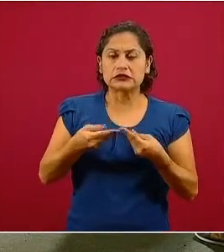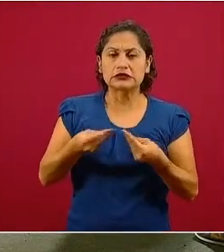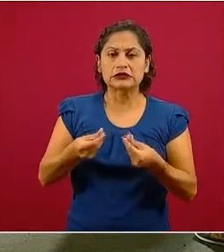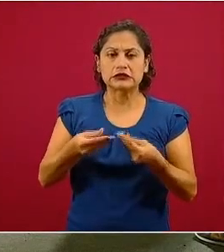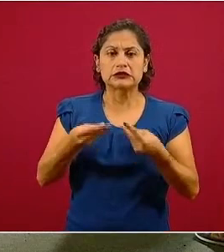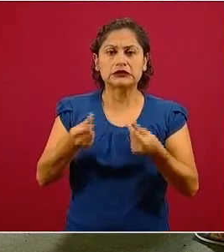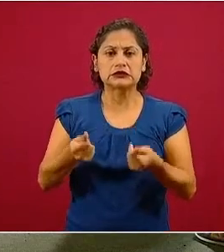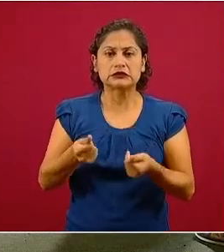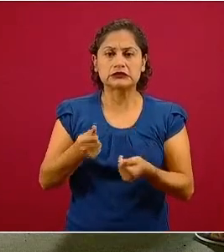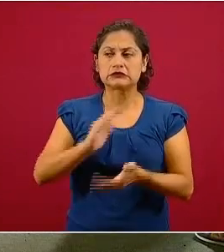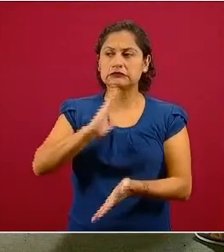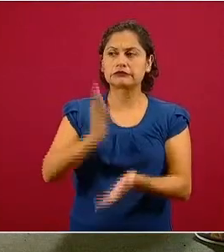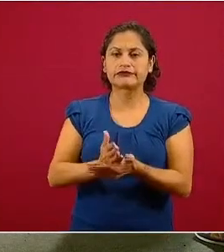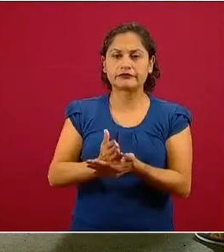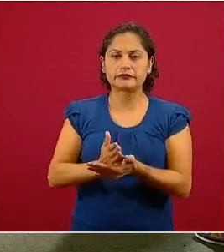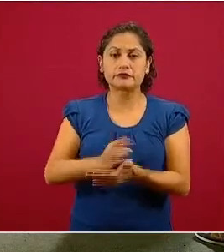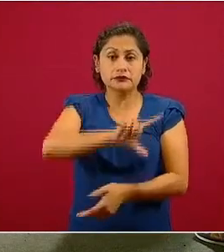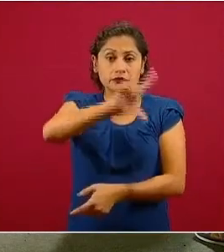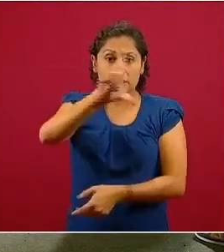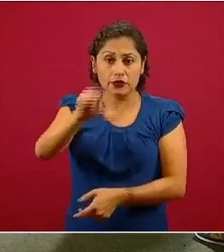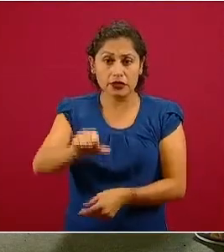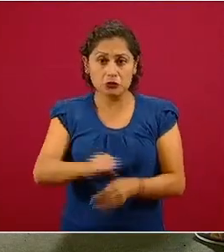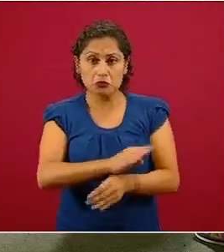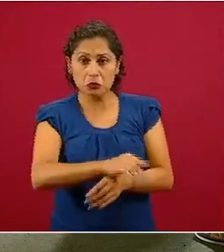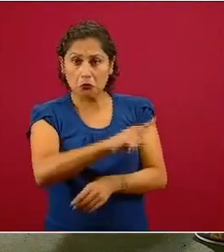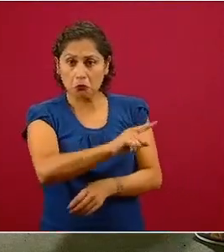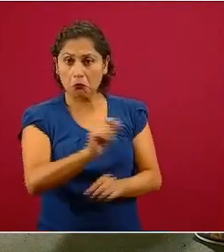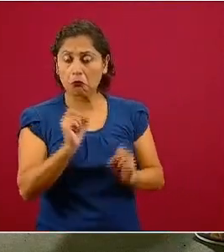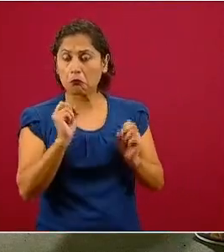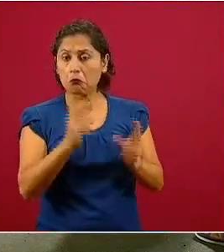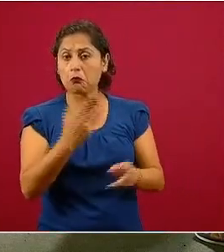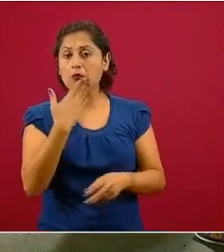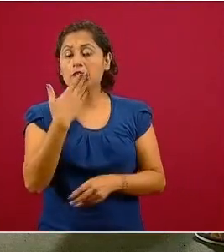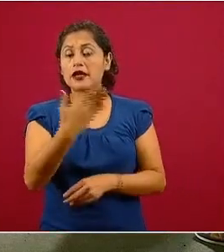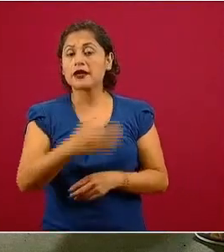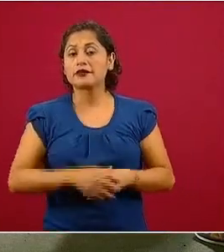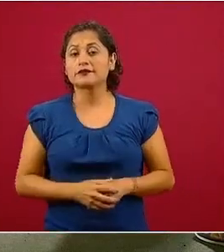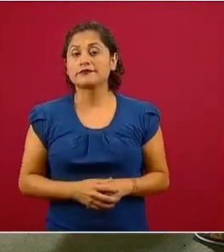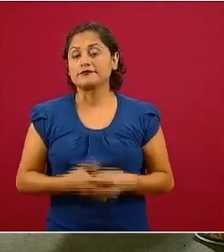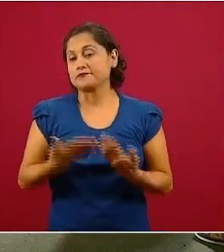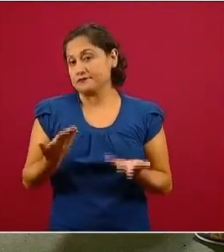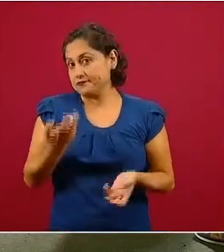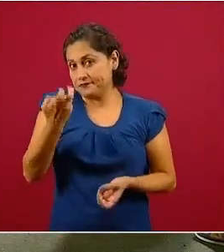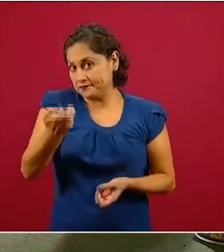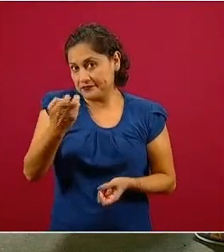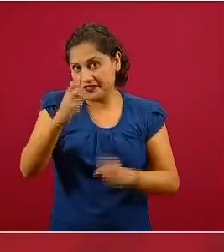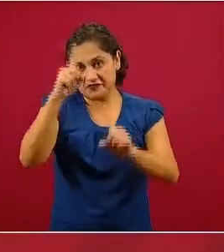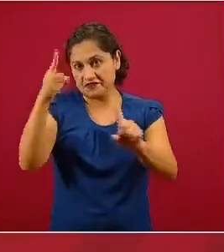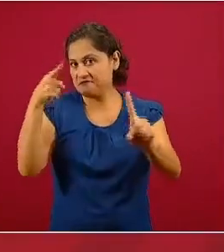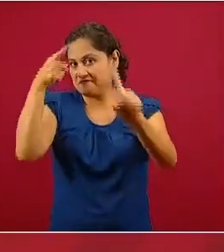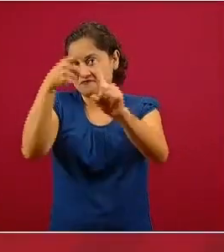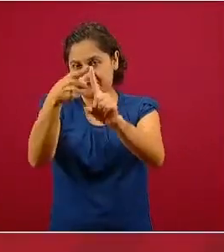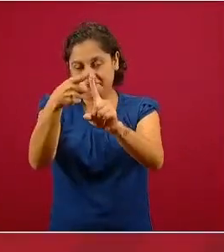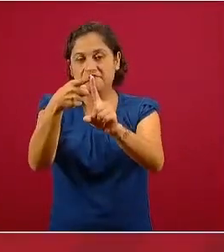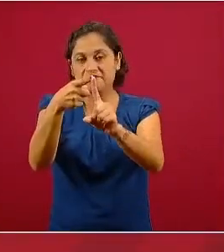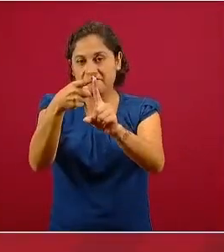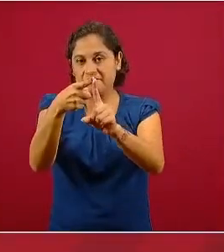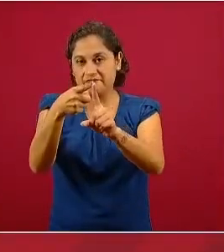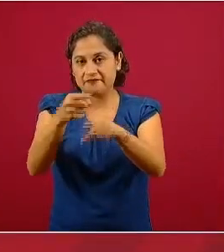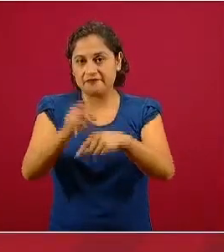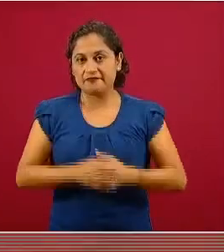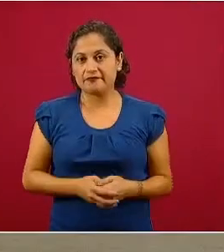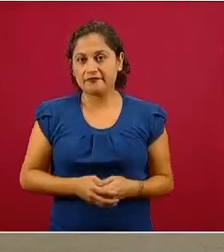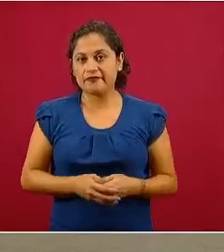un beneficio, precisamente con mayor prioridad o con mayor